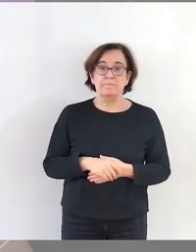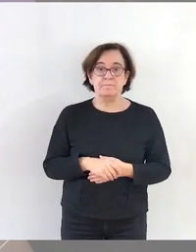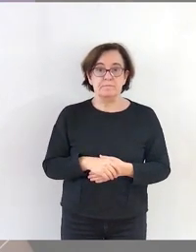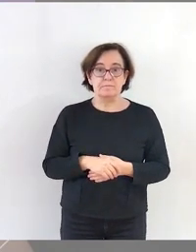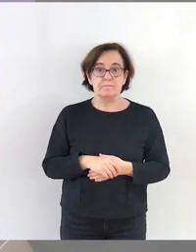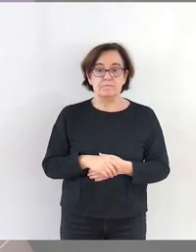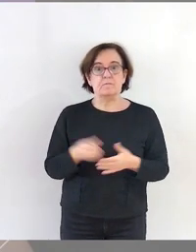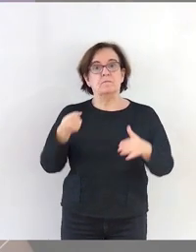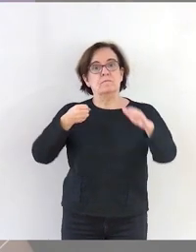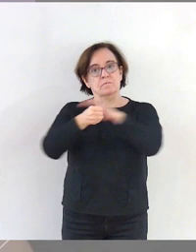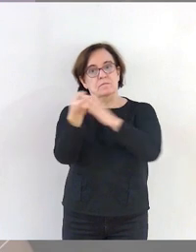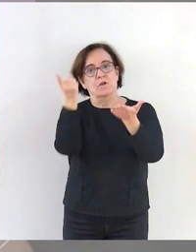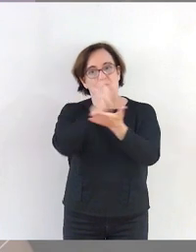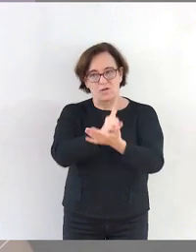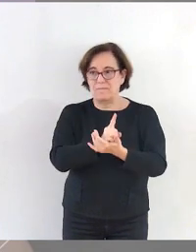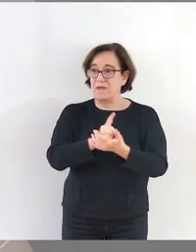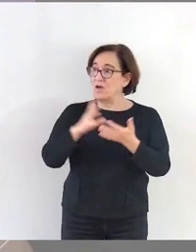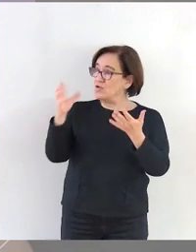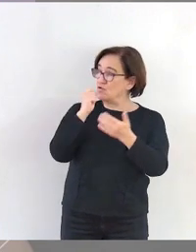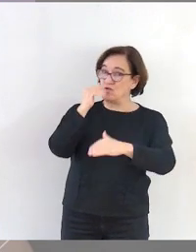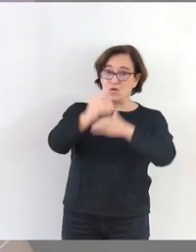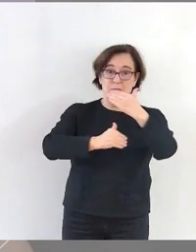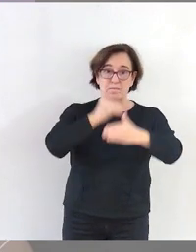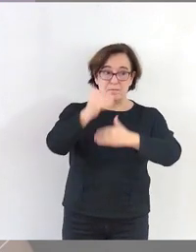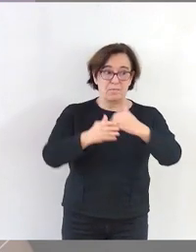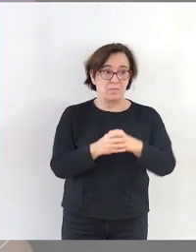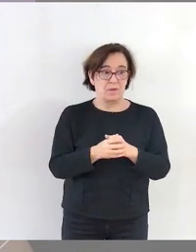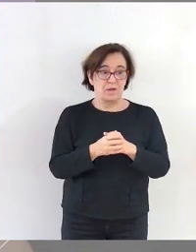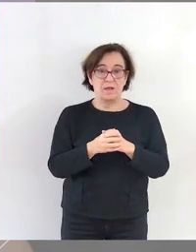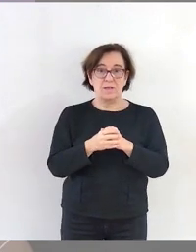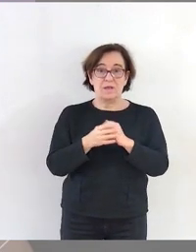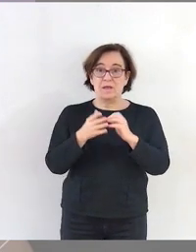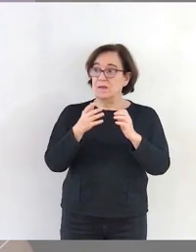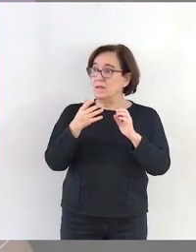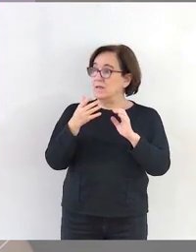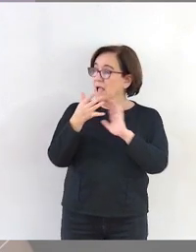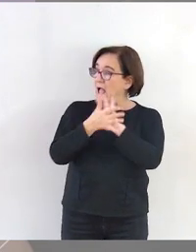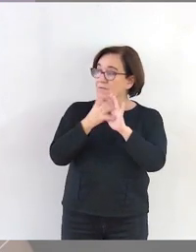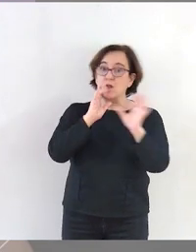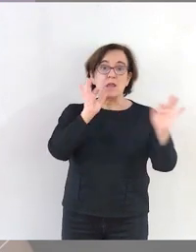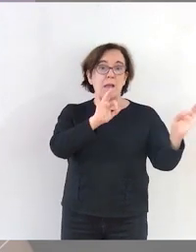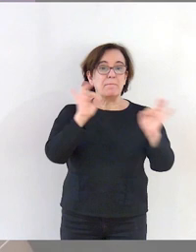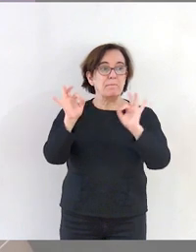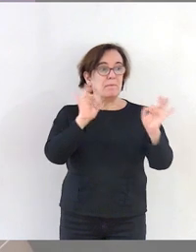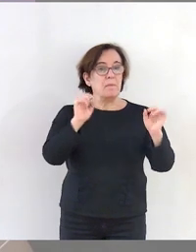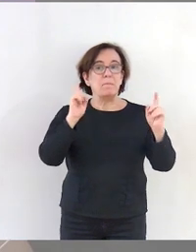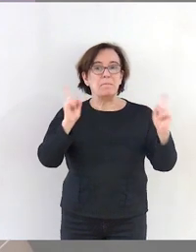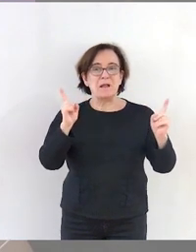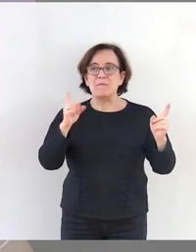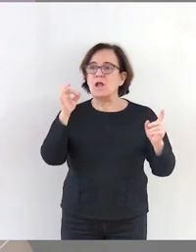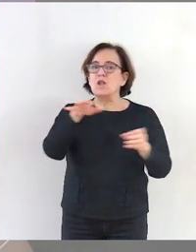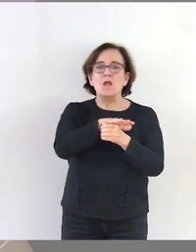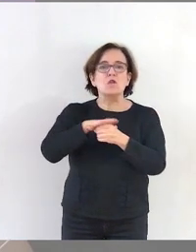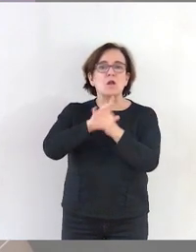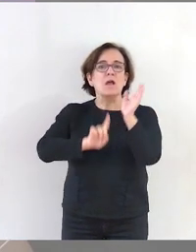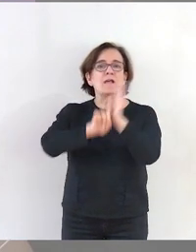reintegración y en y en todo este proceso y hablando antes como decías también de esa preparación y de esa prevención qué lugar